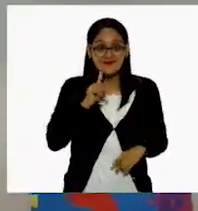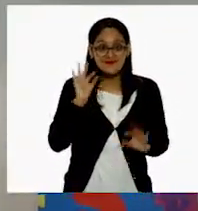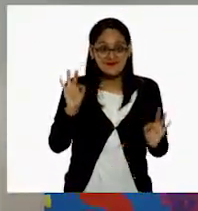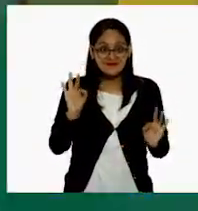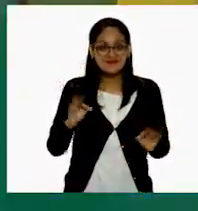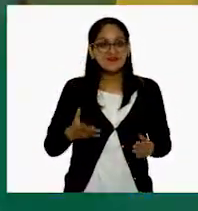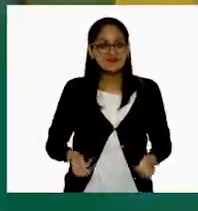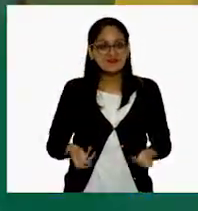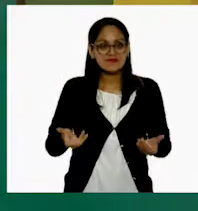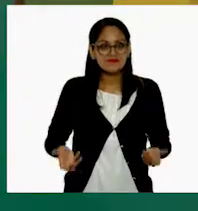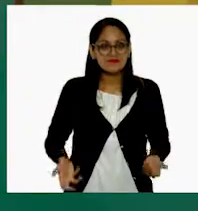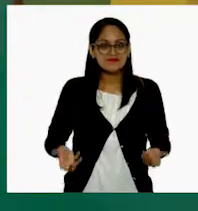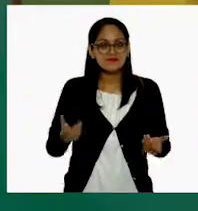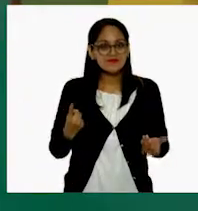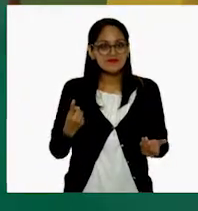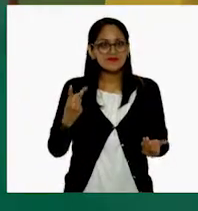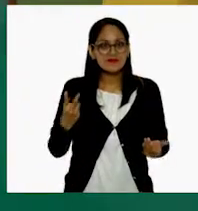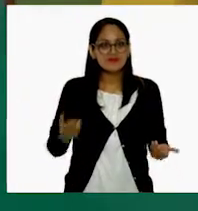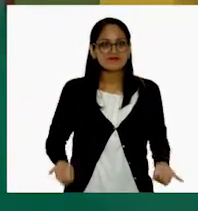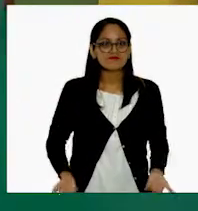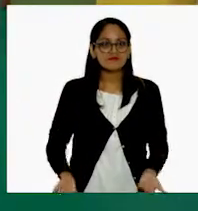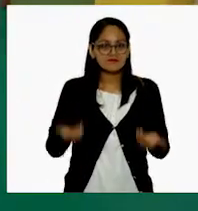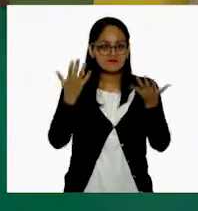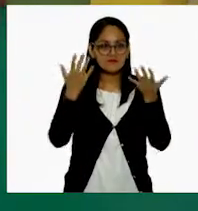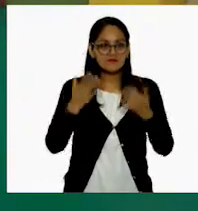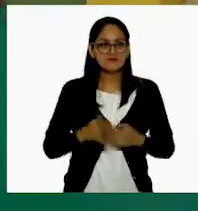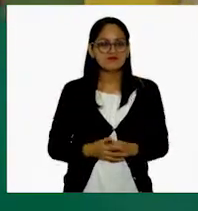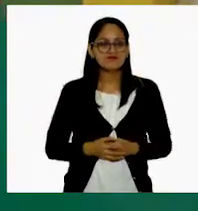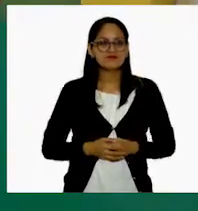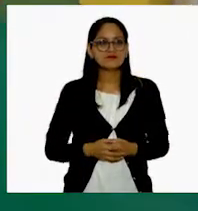María. Ahí va. Una. Una, dos, tres.